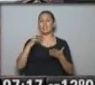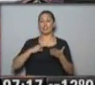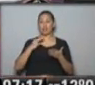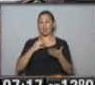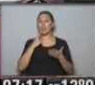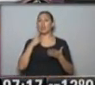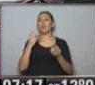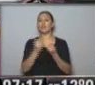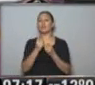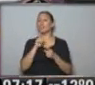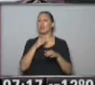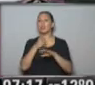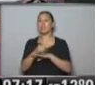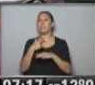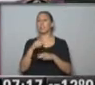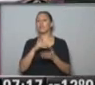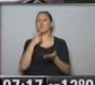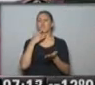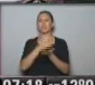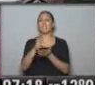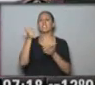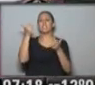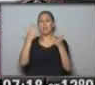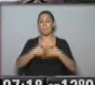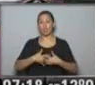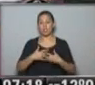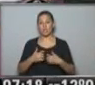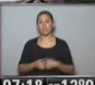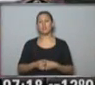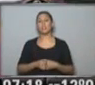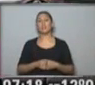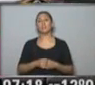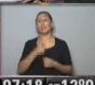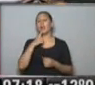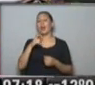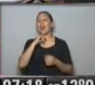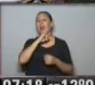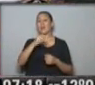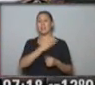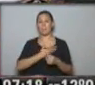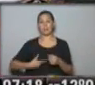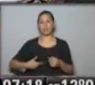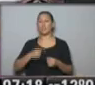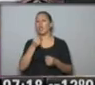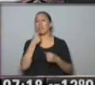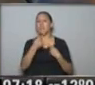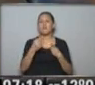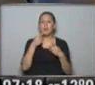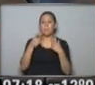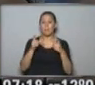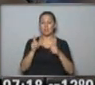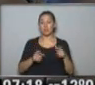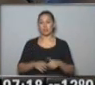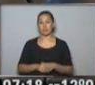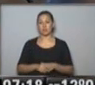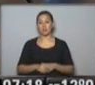asistió y ya anticipó su rechazo a estos 6 proyectos. Repercusiones tras el anuncio de la presidenta Cristina Fernández.